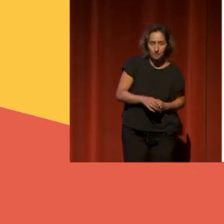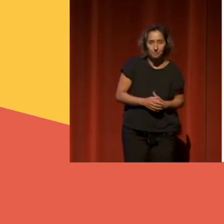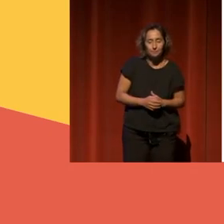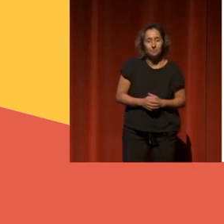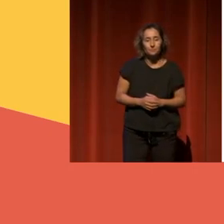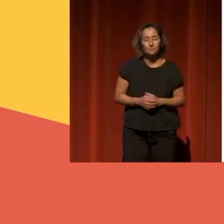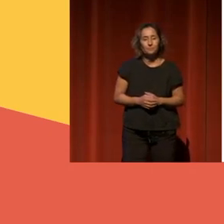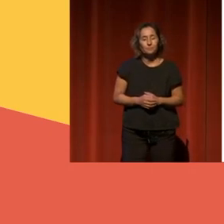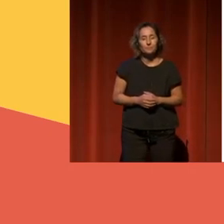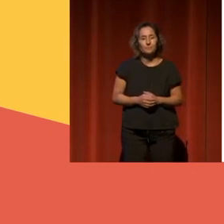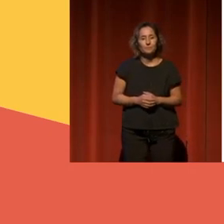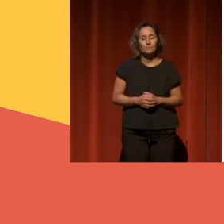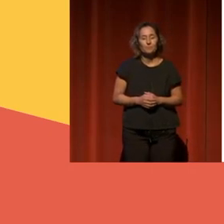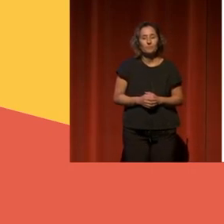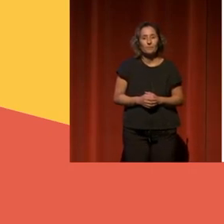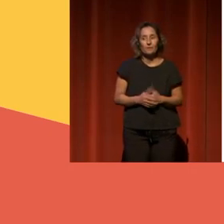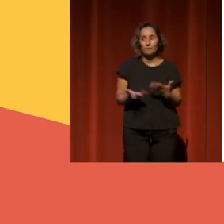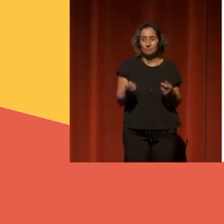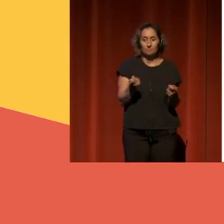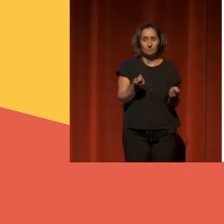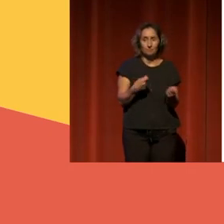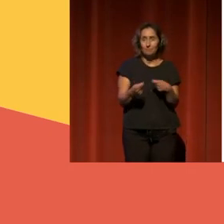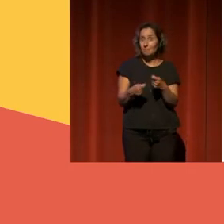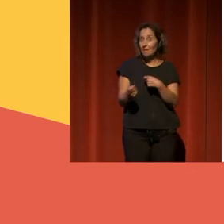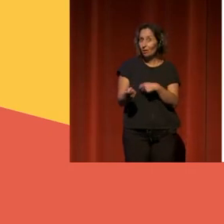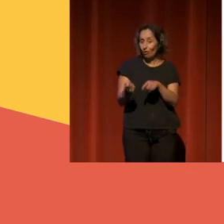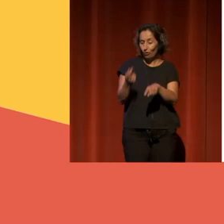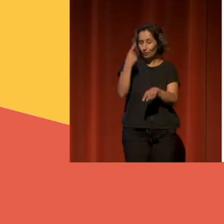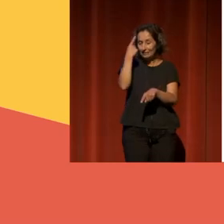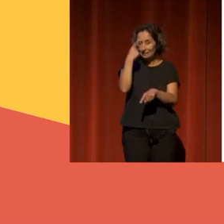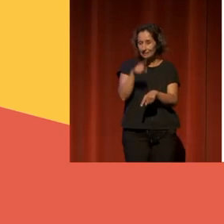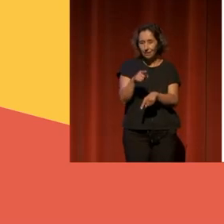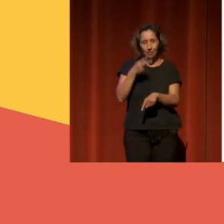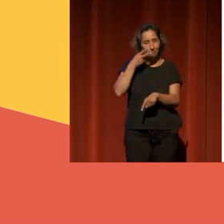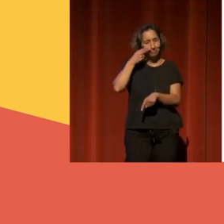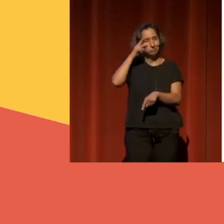Y, bueno, pues esto, el mercado, que sabe mucho de esto y que se la